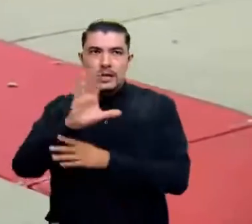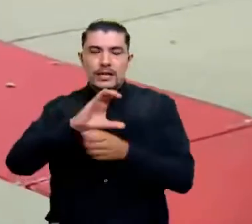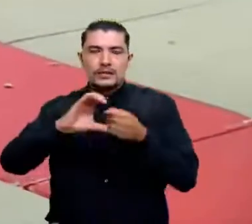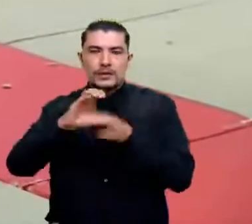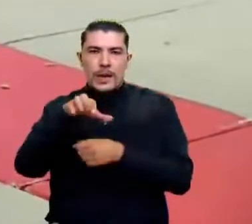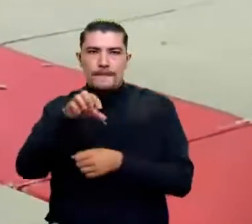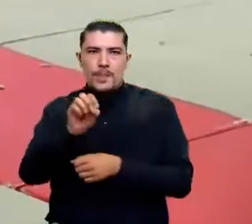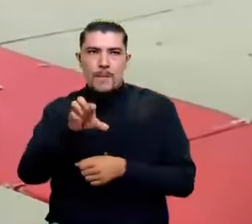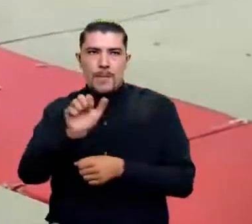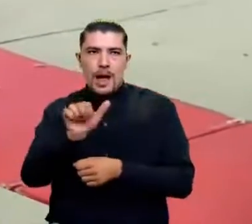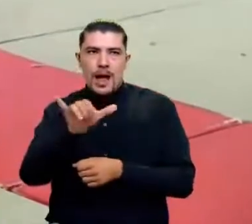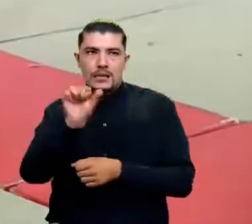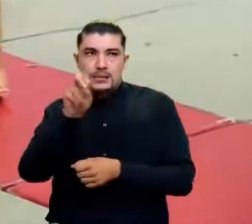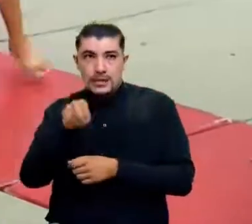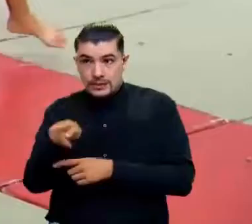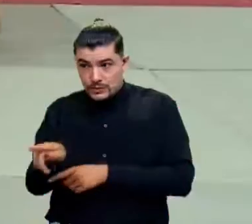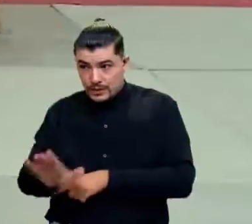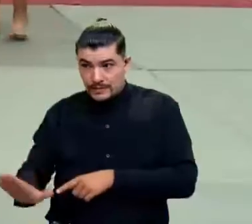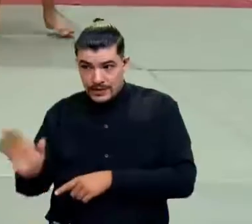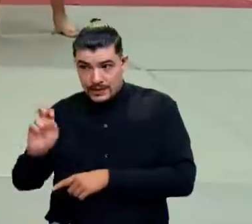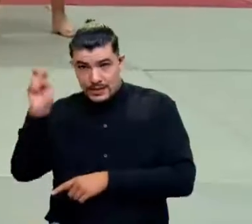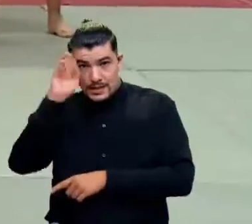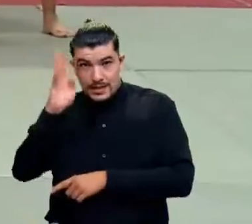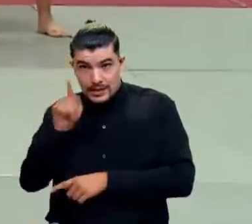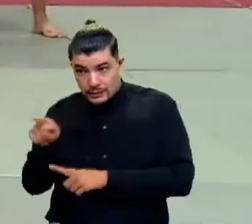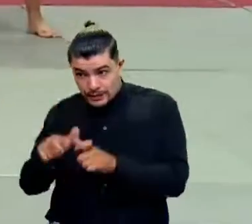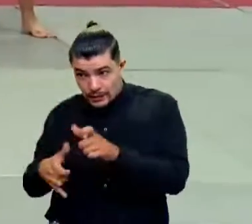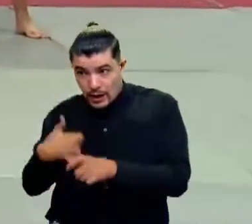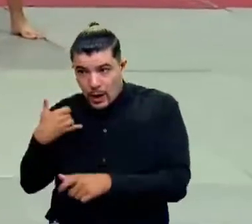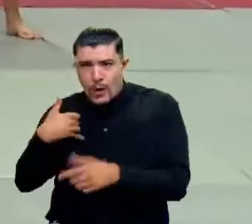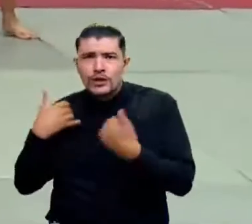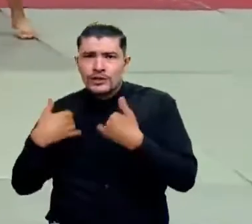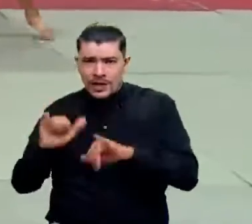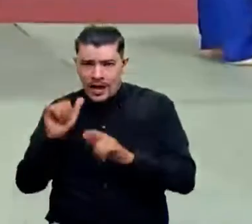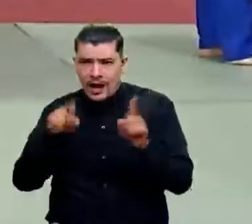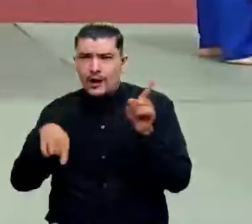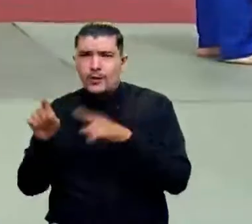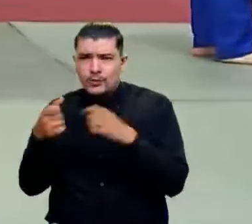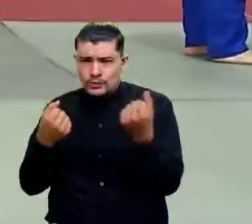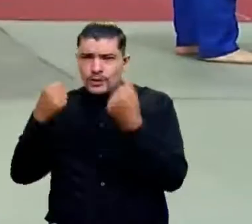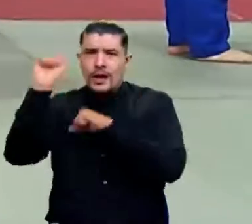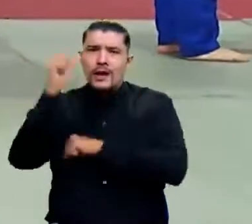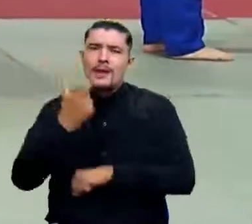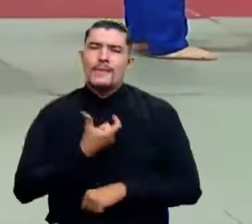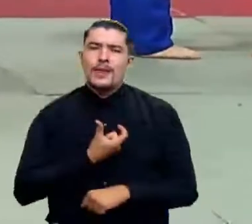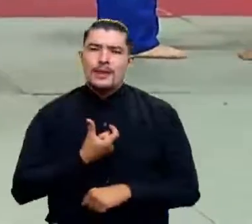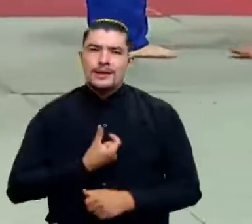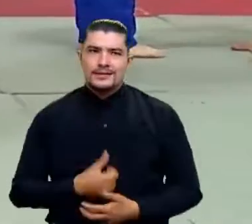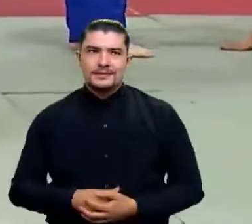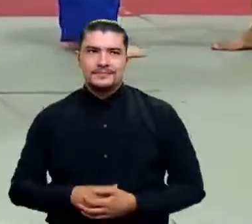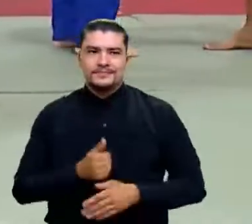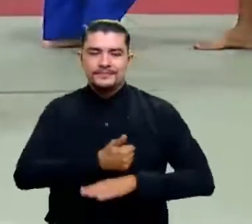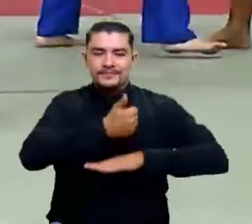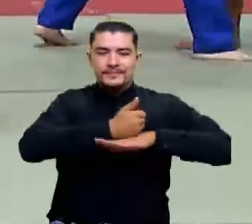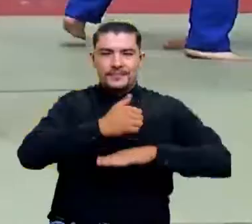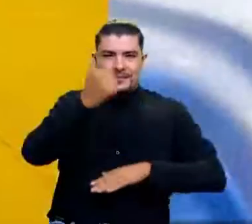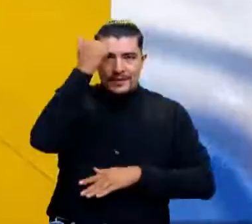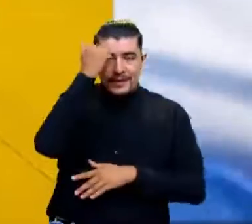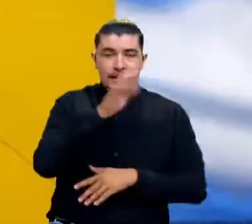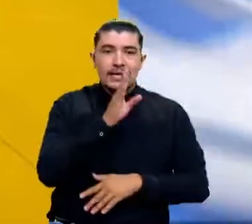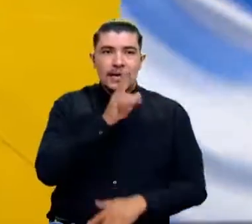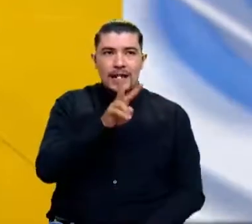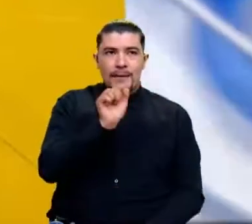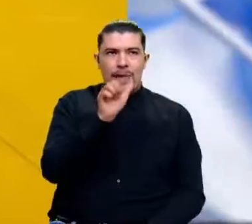santandereanos que vemos en pantalla ya han podido conquistar algunos resultados. Están bajo la dirección de la entrenadora